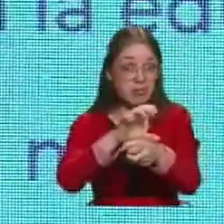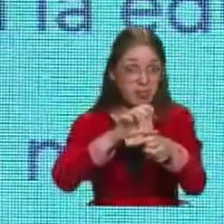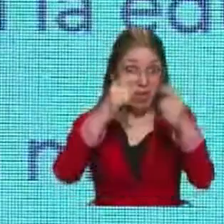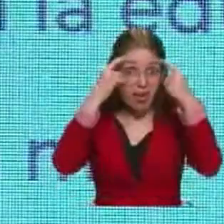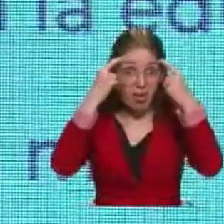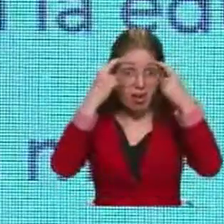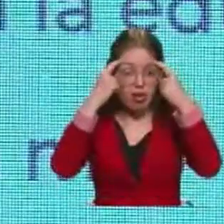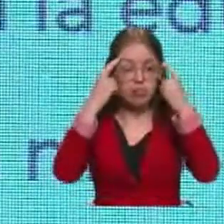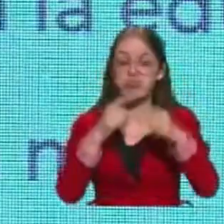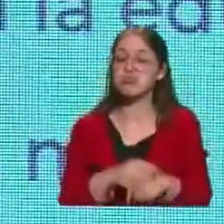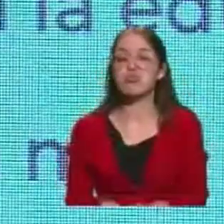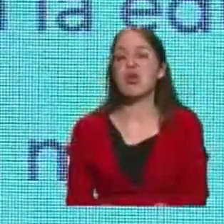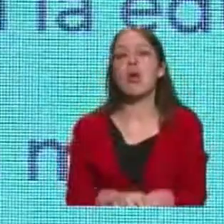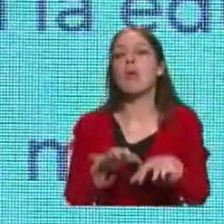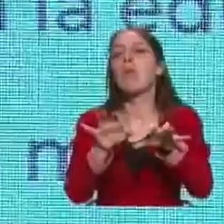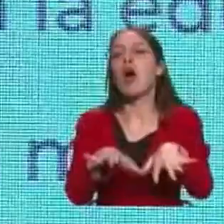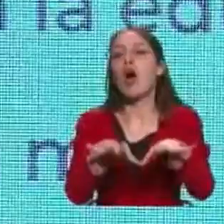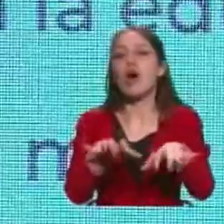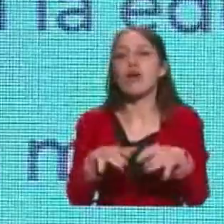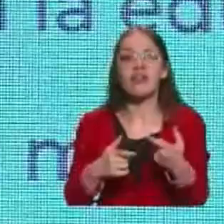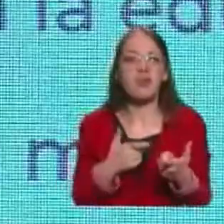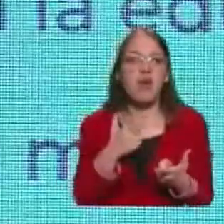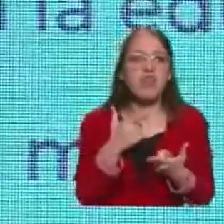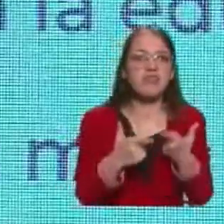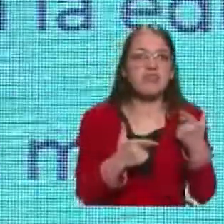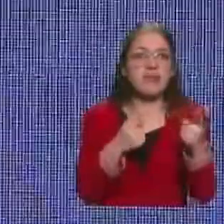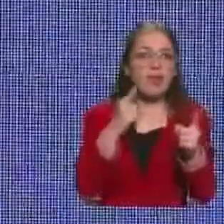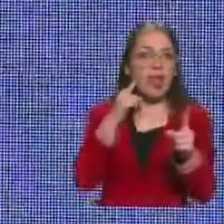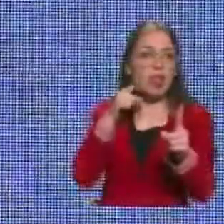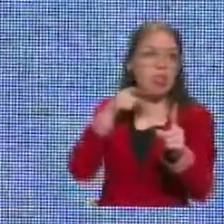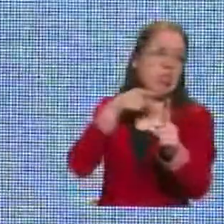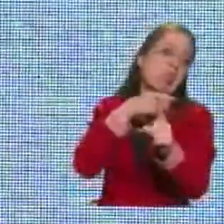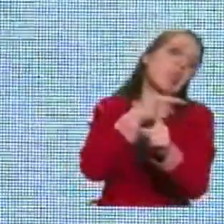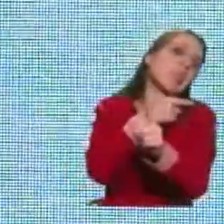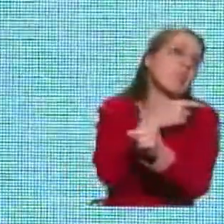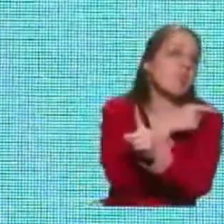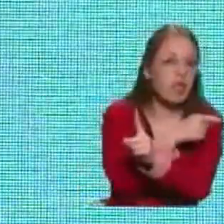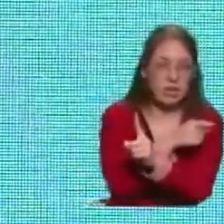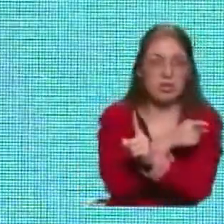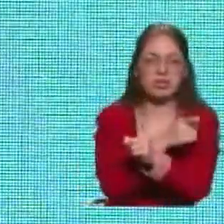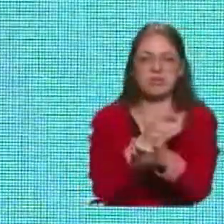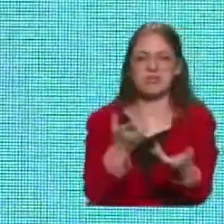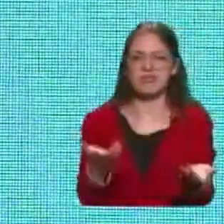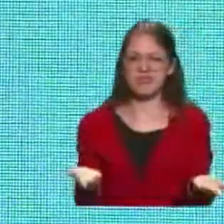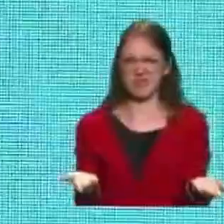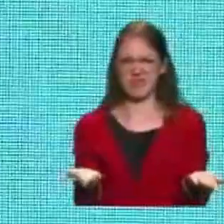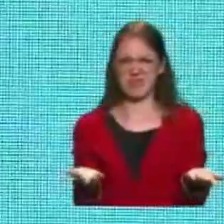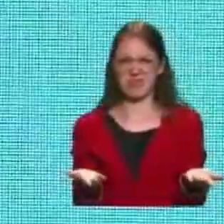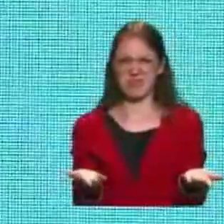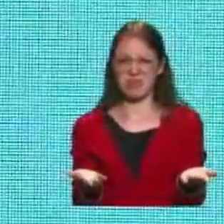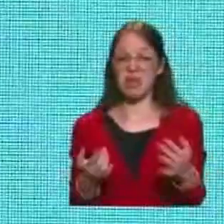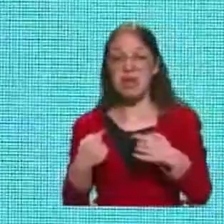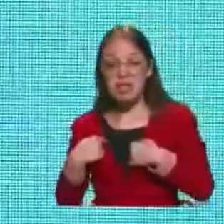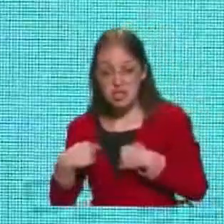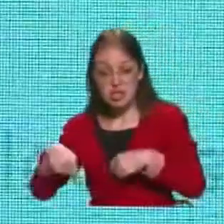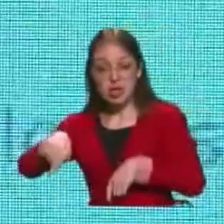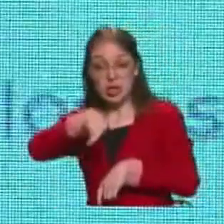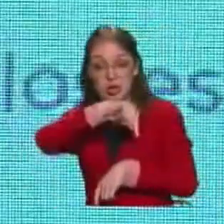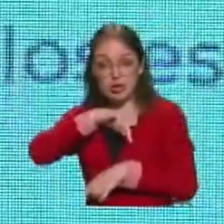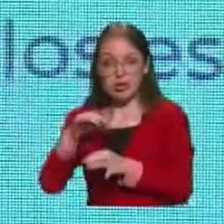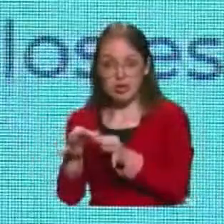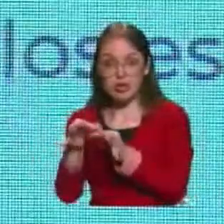de encarrilar sus esfuerzos en una ciudad inteligente ahora que estamos haciendo entonces del envigado para